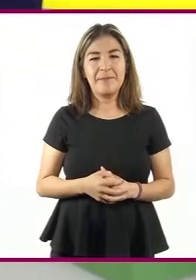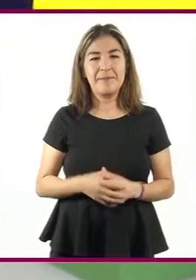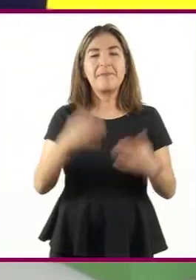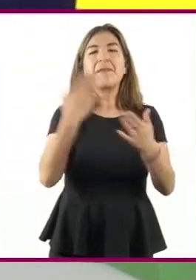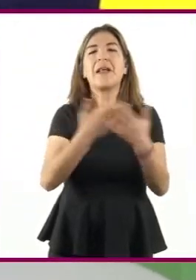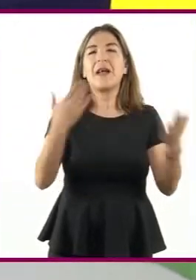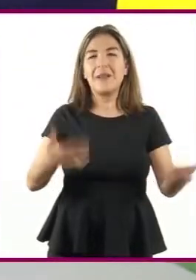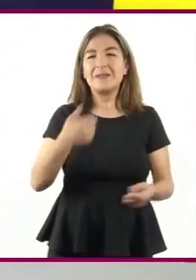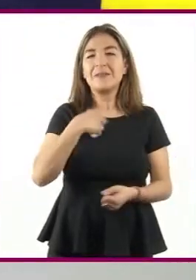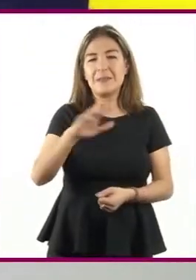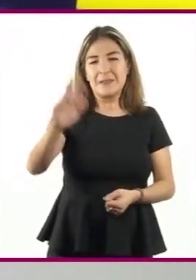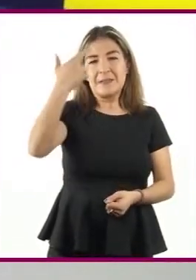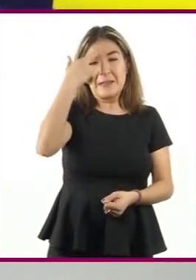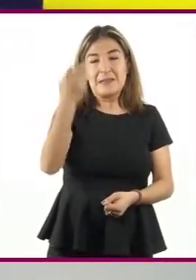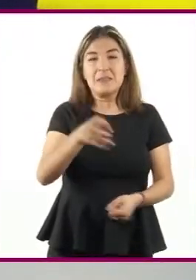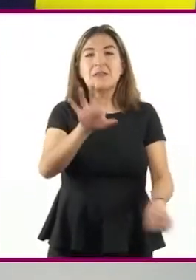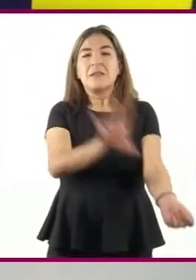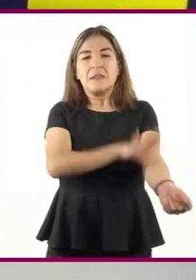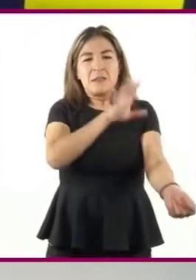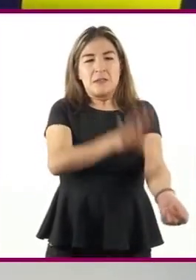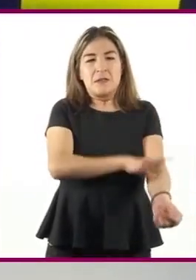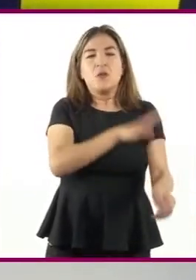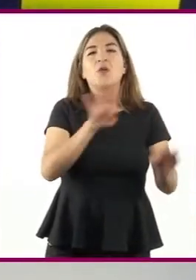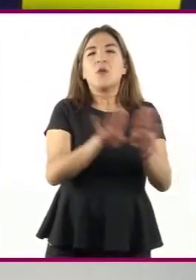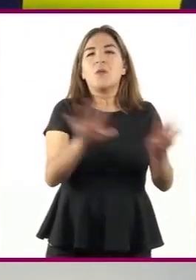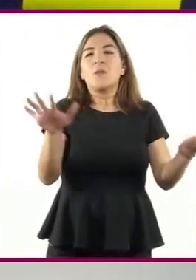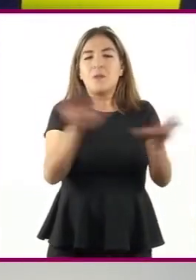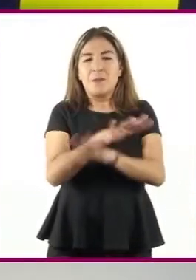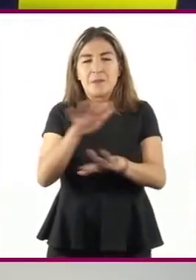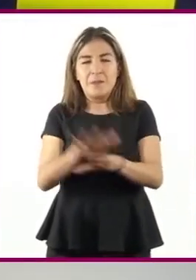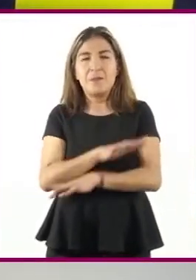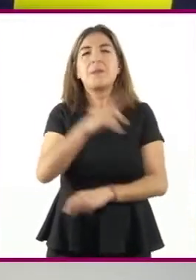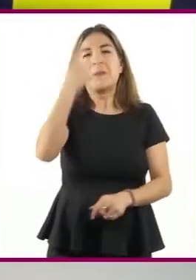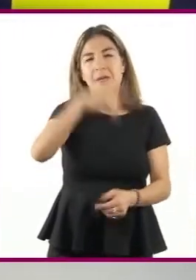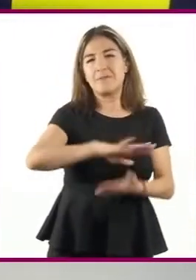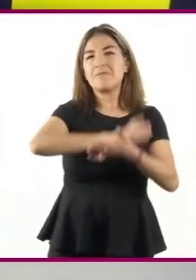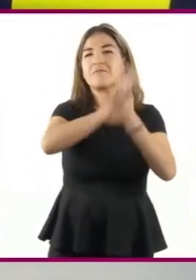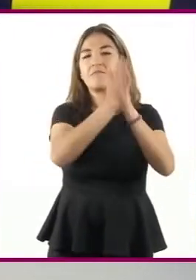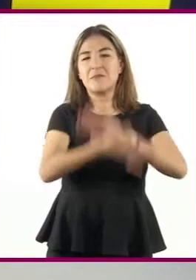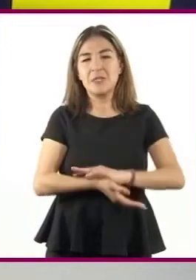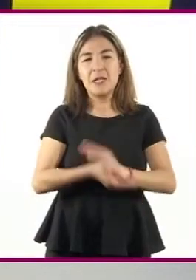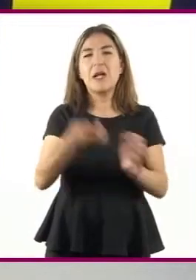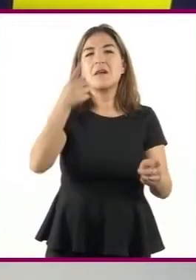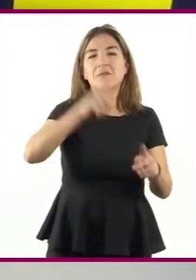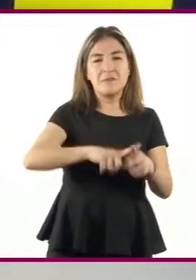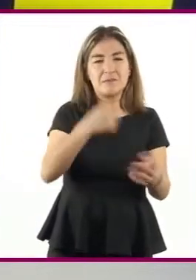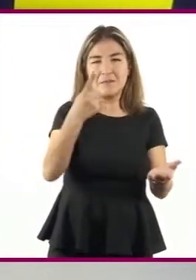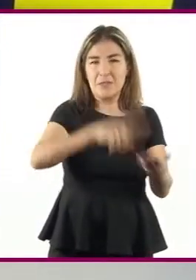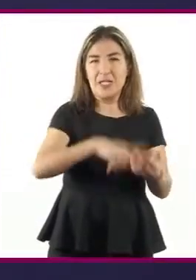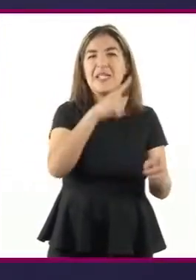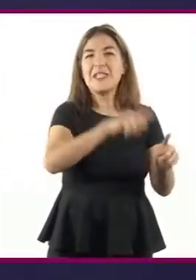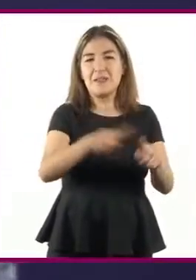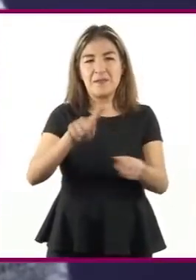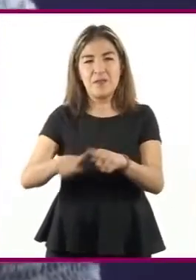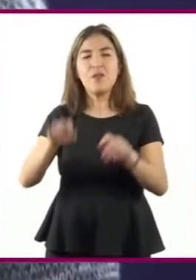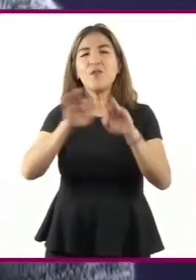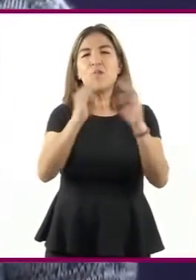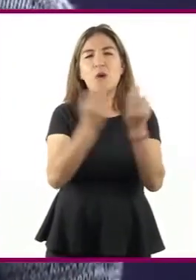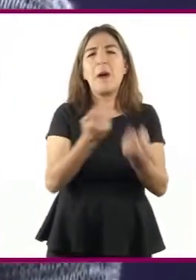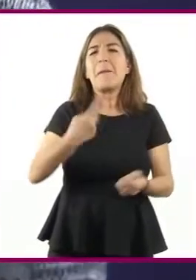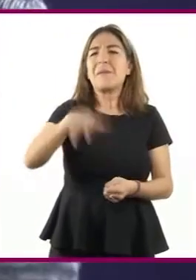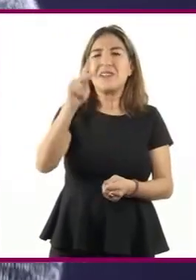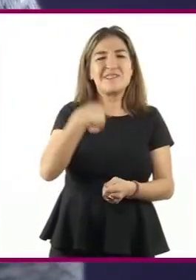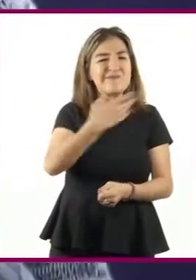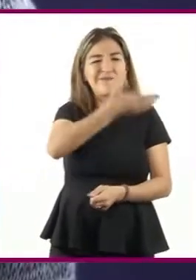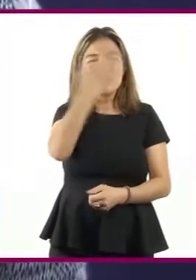Ahora recuerdo bien que la energía es capaz de producir cambios y que se puede transformar entre sus distintos tipos. Pero no sé cómo